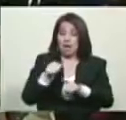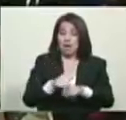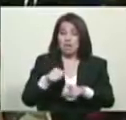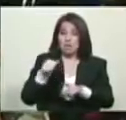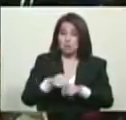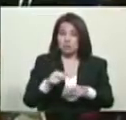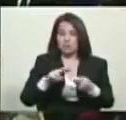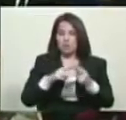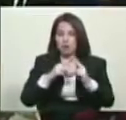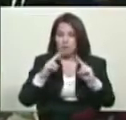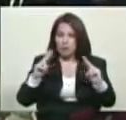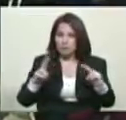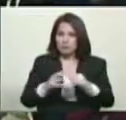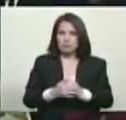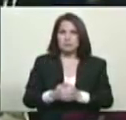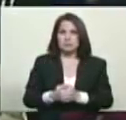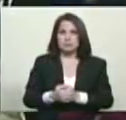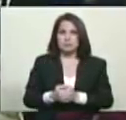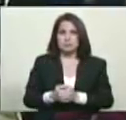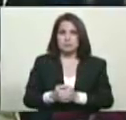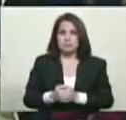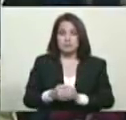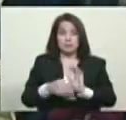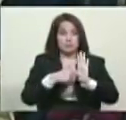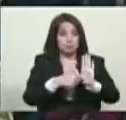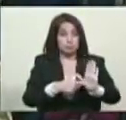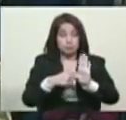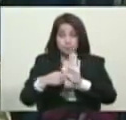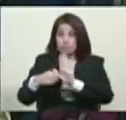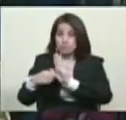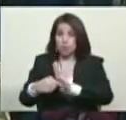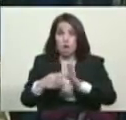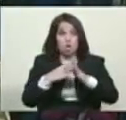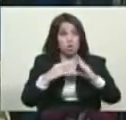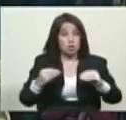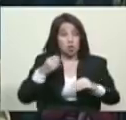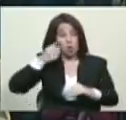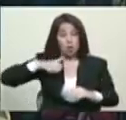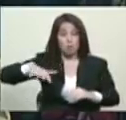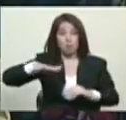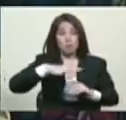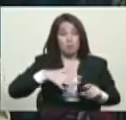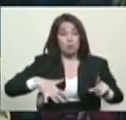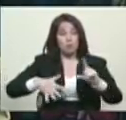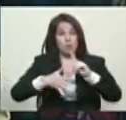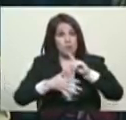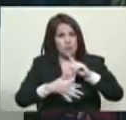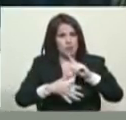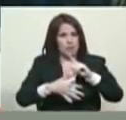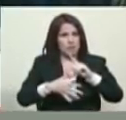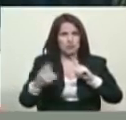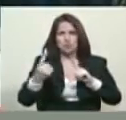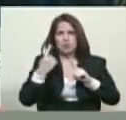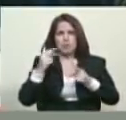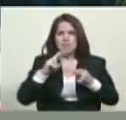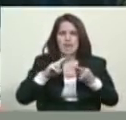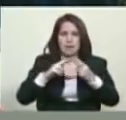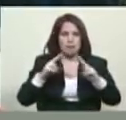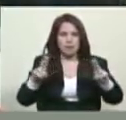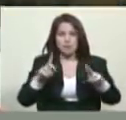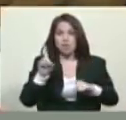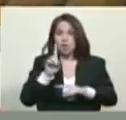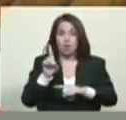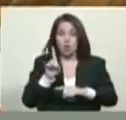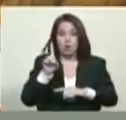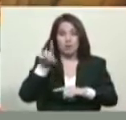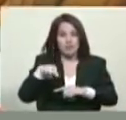paz que viene destacando todos los pueblos de América Latina, que no es una lucha solamente por la paz, sino por la igualdad. Y